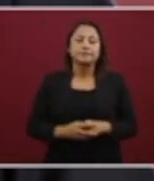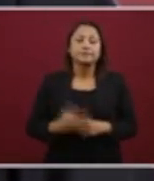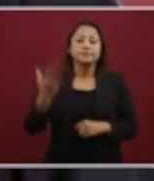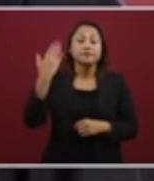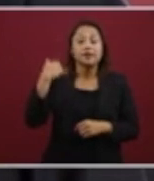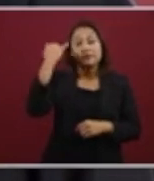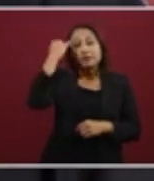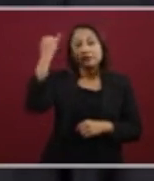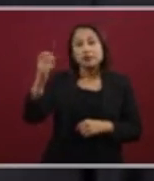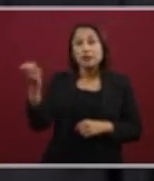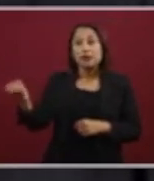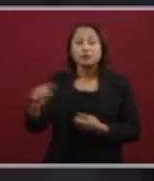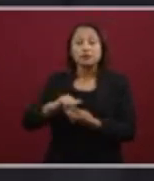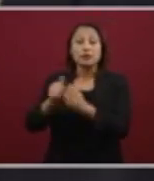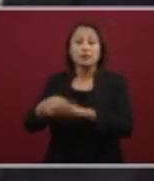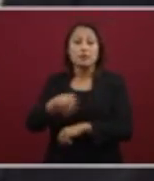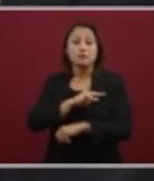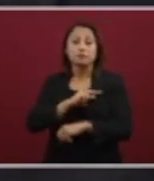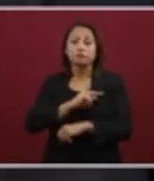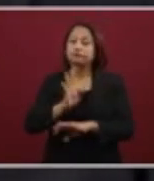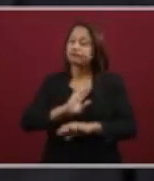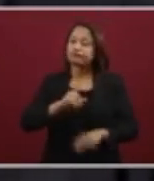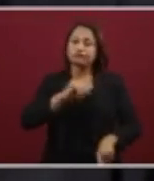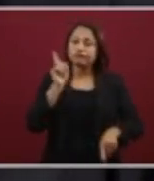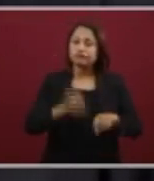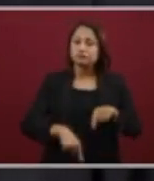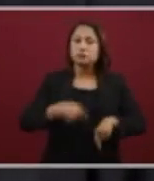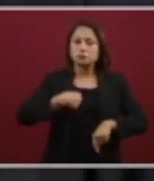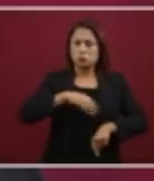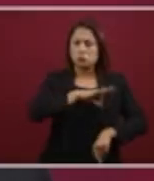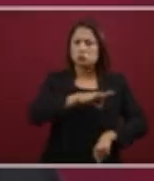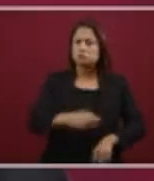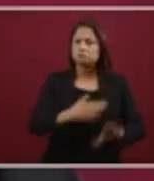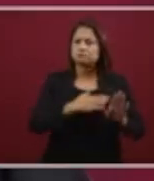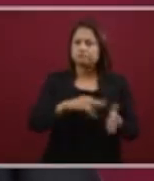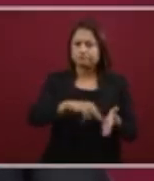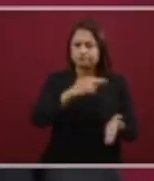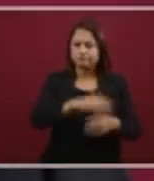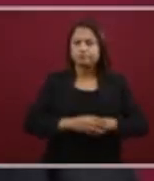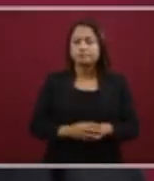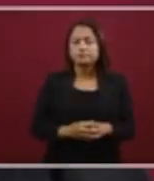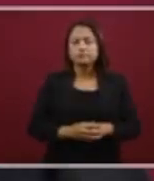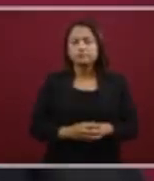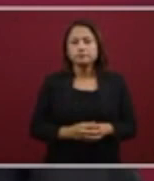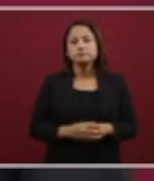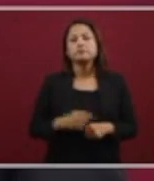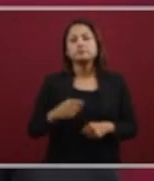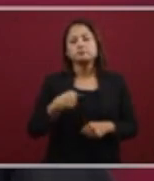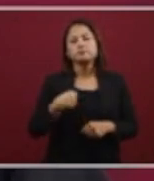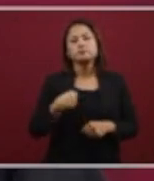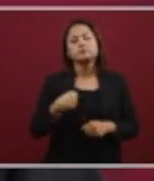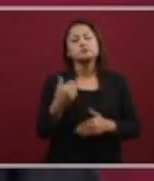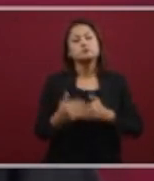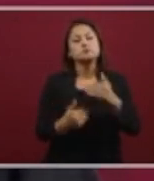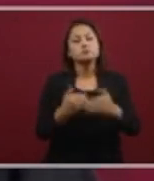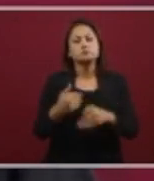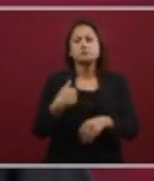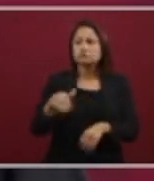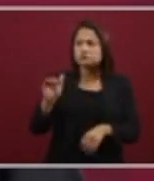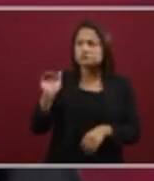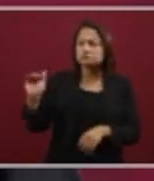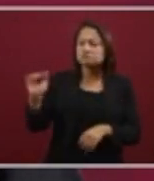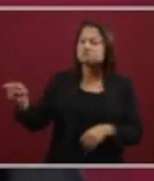Servicio Postal. Eso lo puedo afirmar. Y vamos a ver, voy a revisar, voy a pedir un informe de cómo